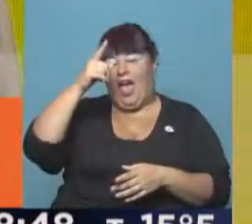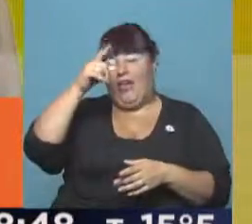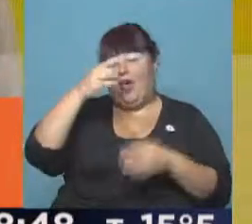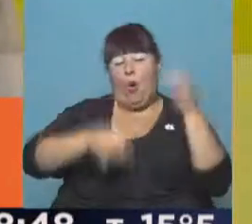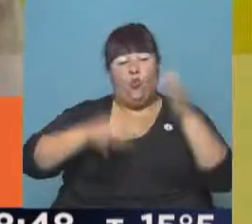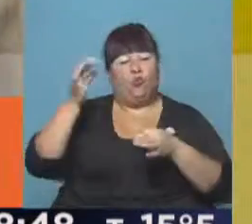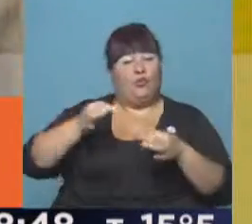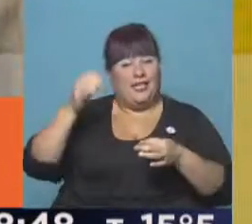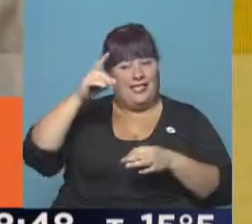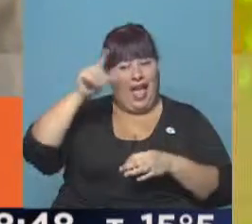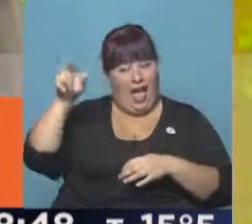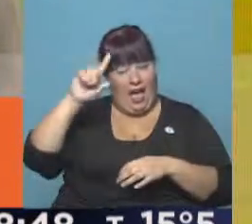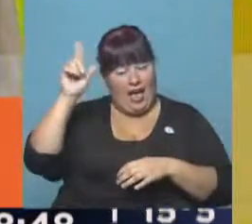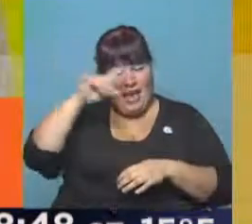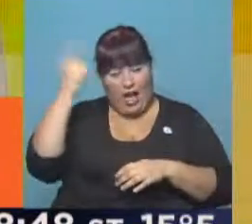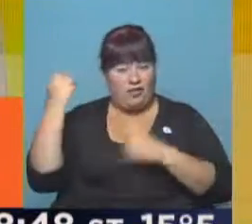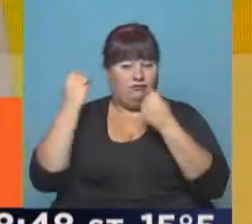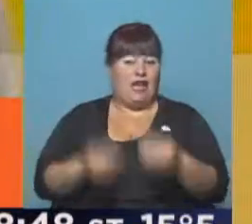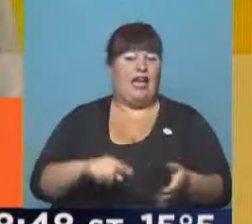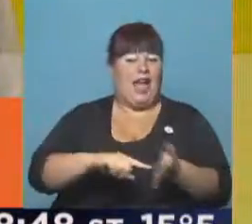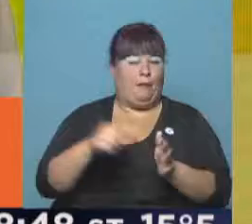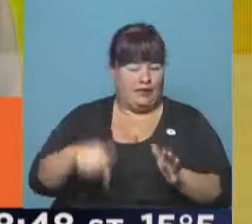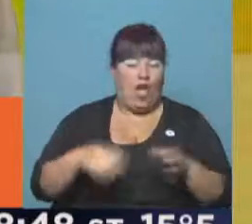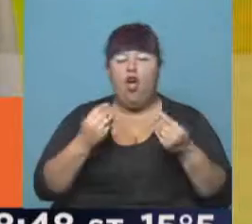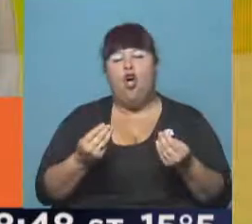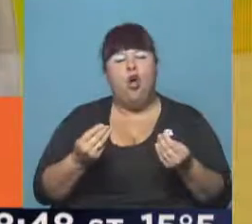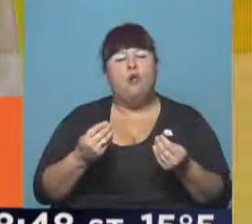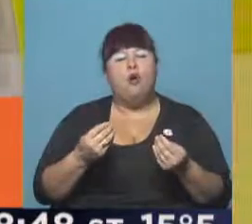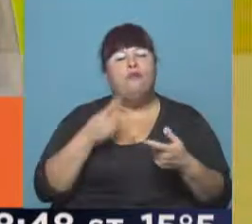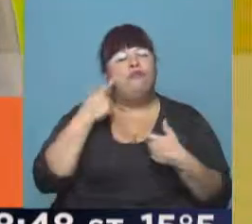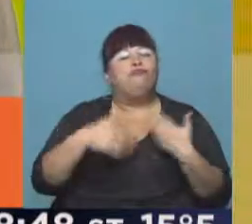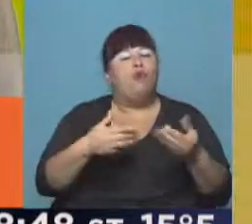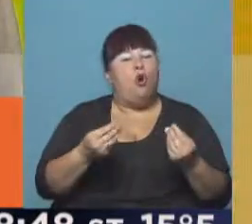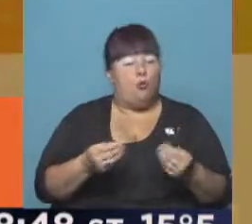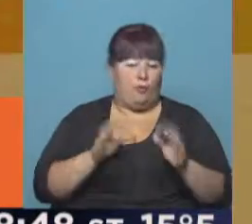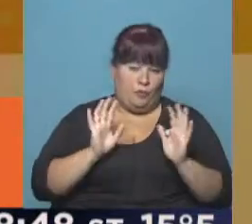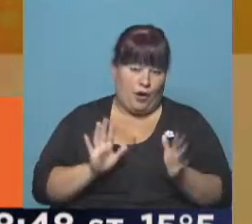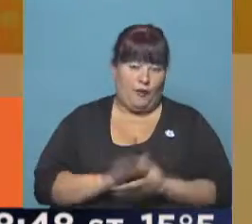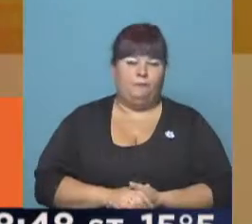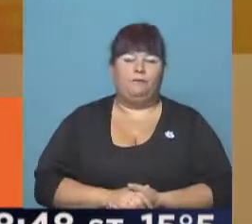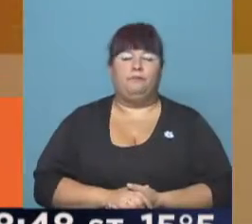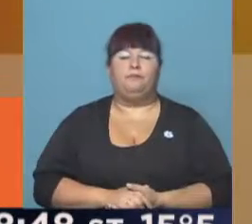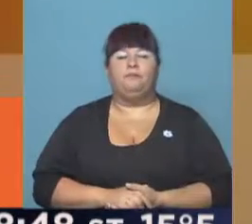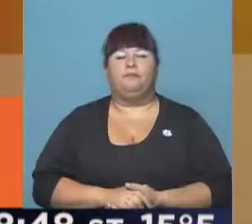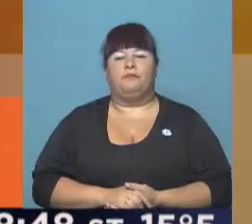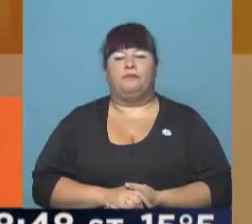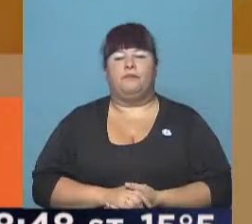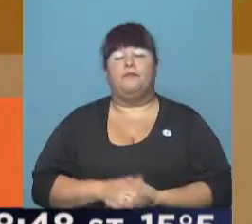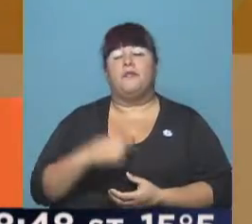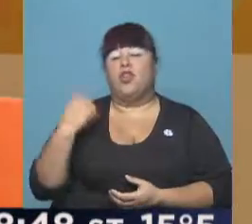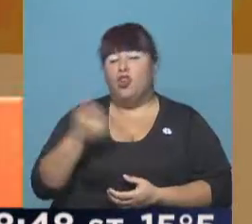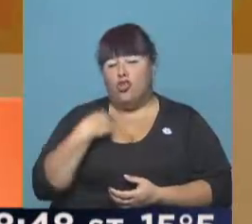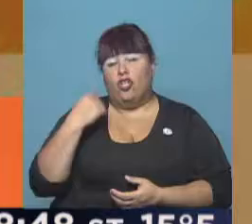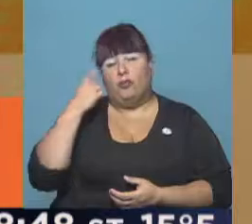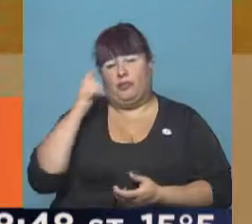de la justicia nacional a la ciudad como como como se está dando bueno hay para nosotros nos